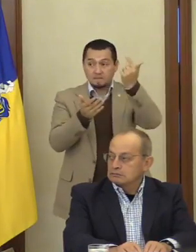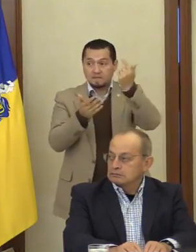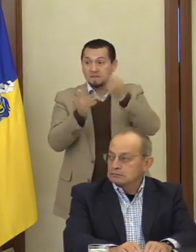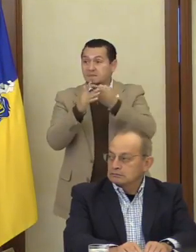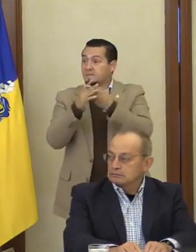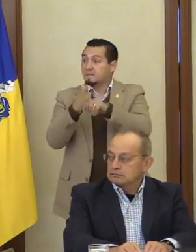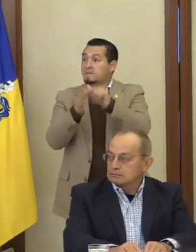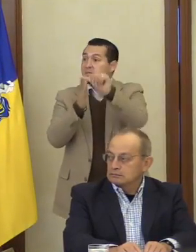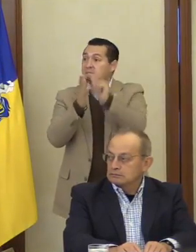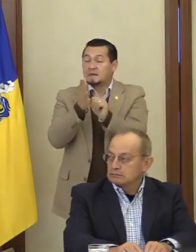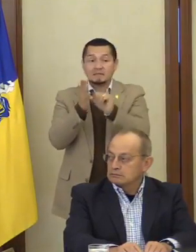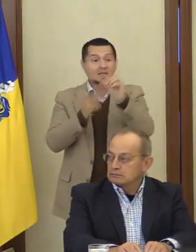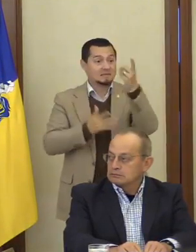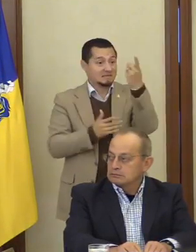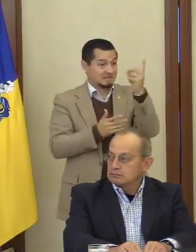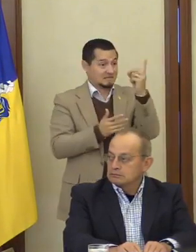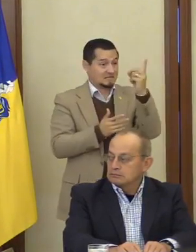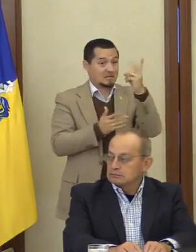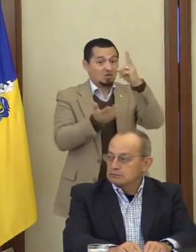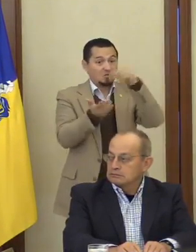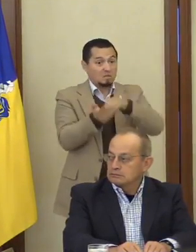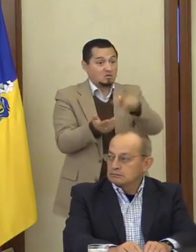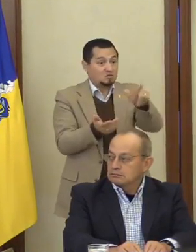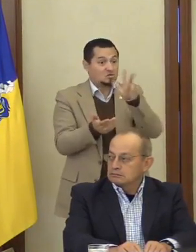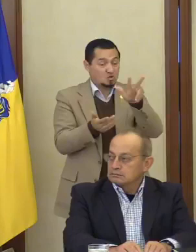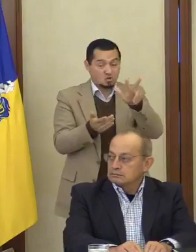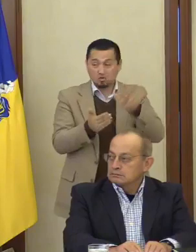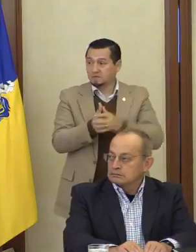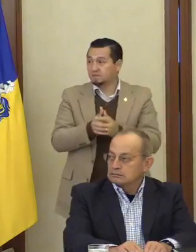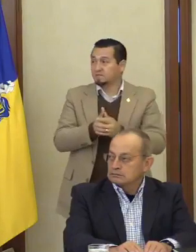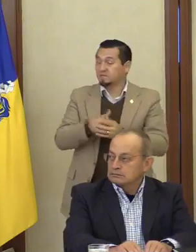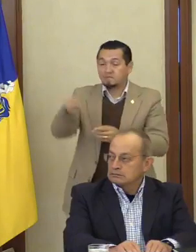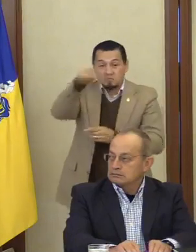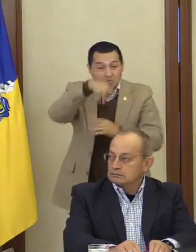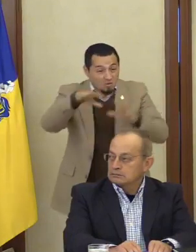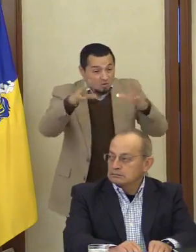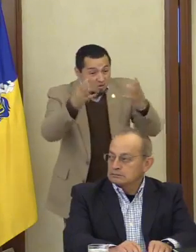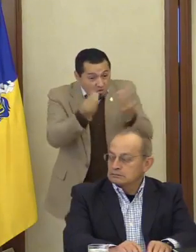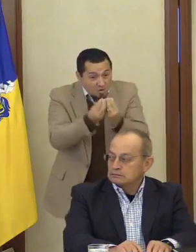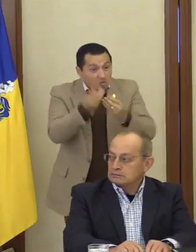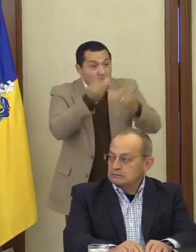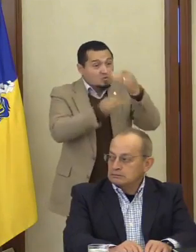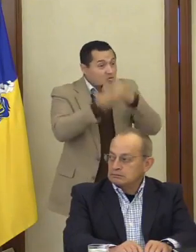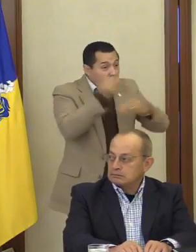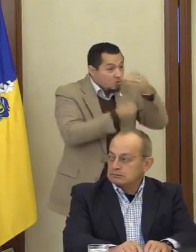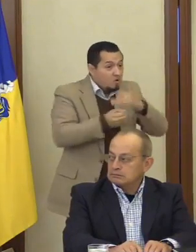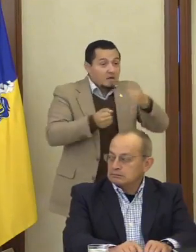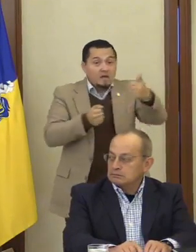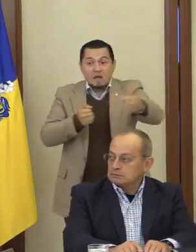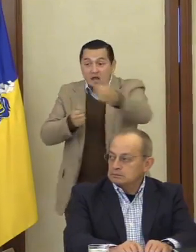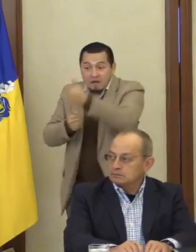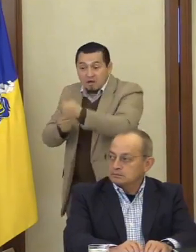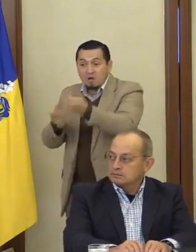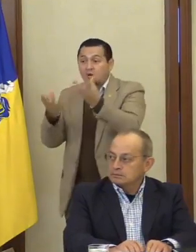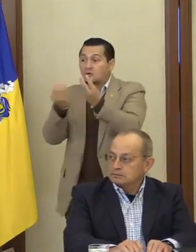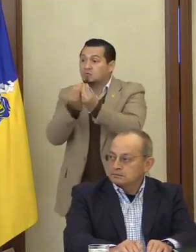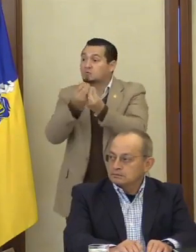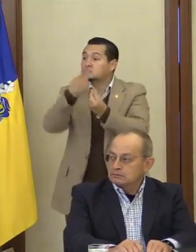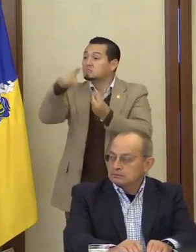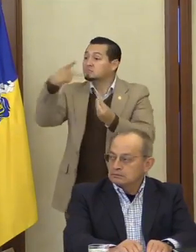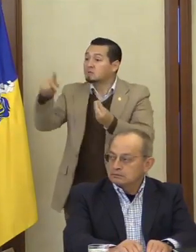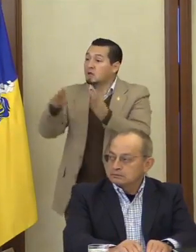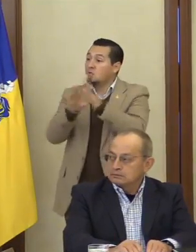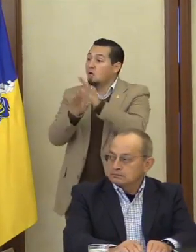del mes de diciembre del 2018, contadas todas y cada una de las carpetas